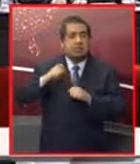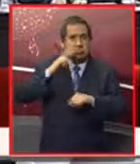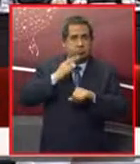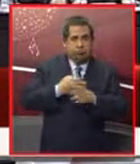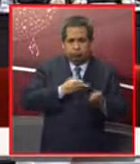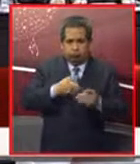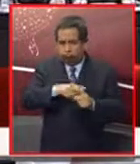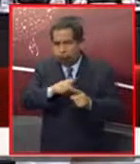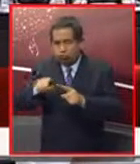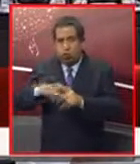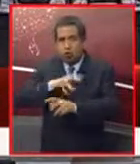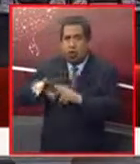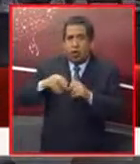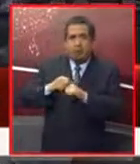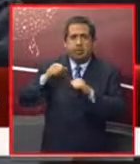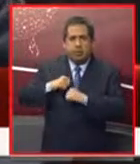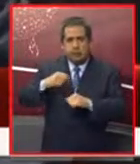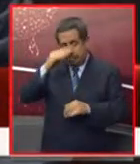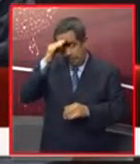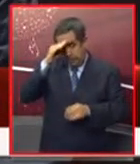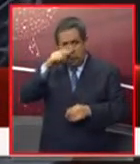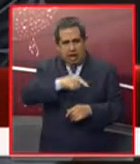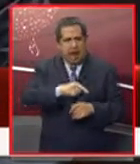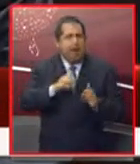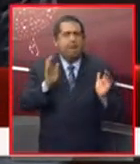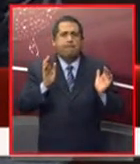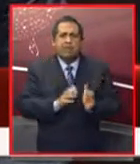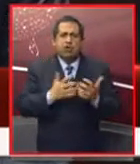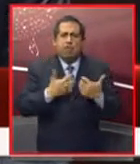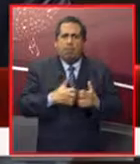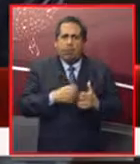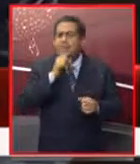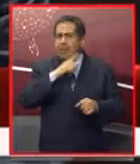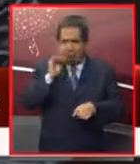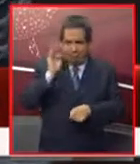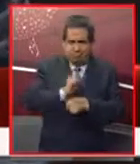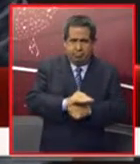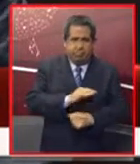agentes intervinientes, velando por los que se consideran pequeños productores.